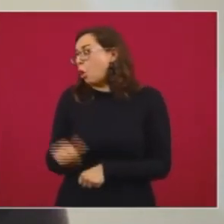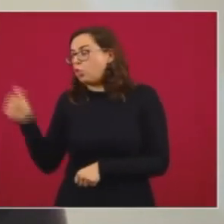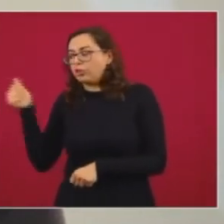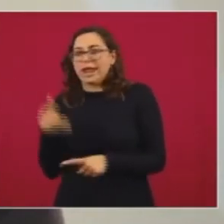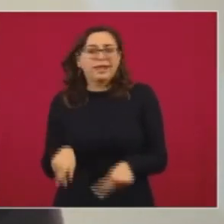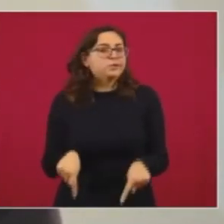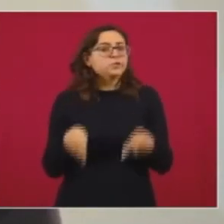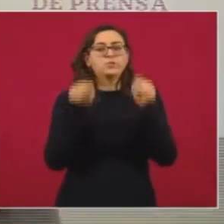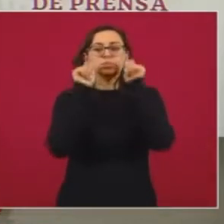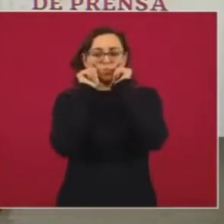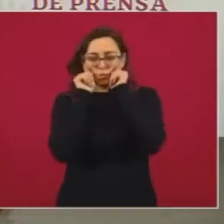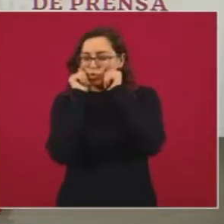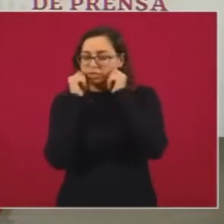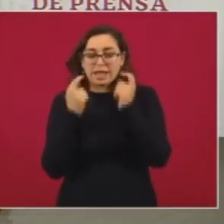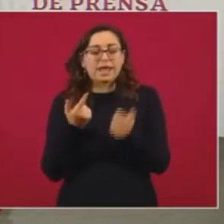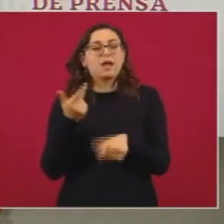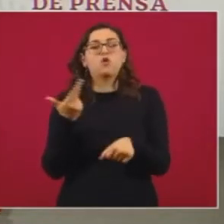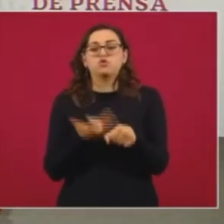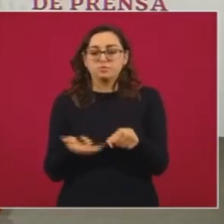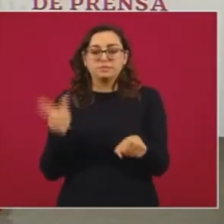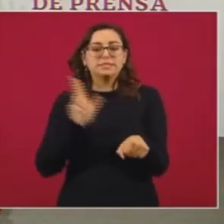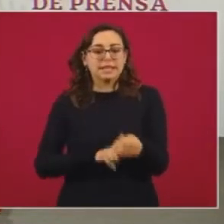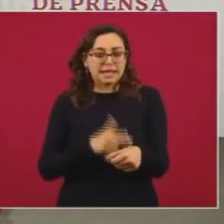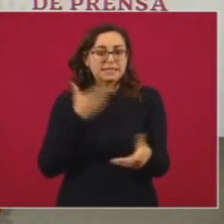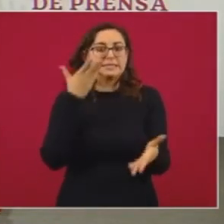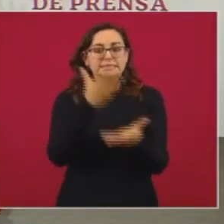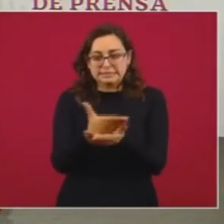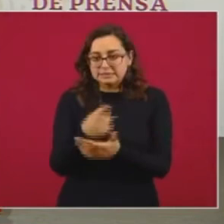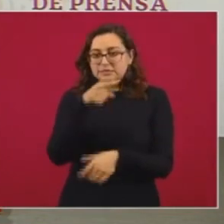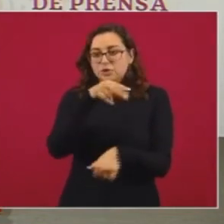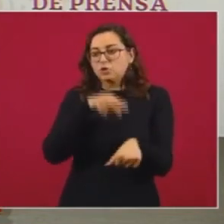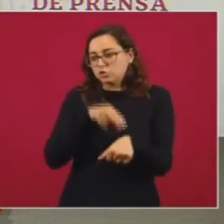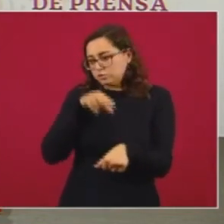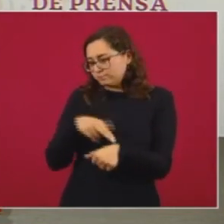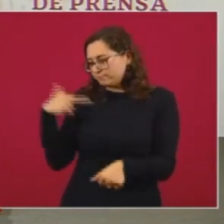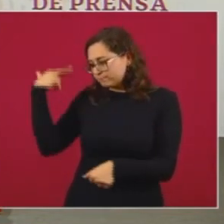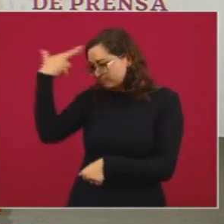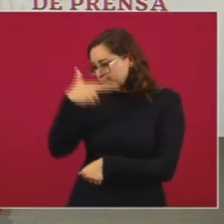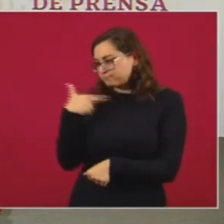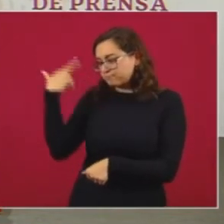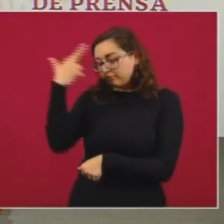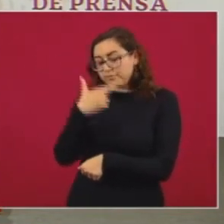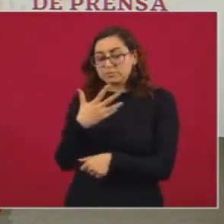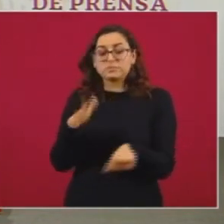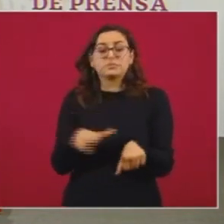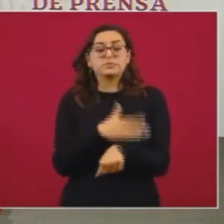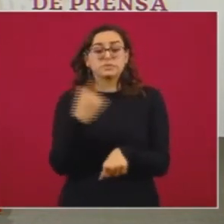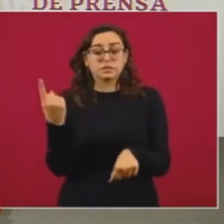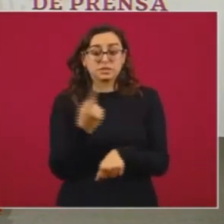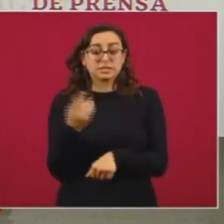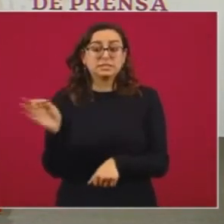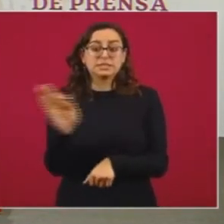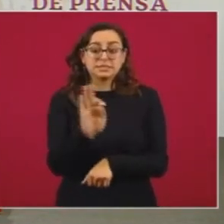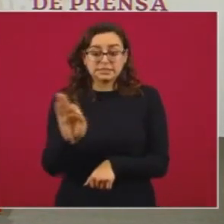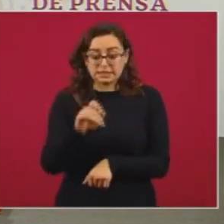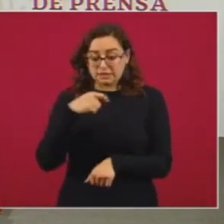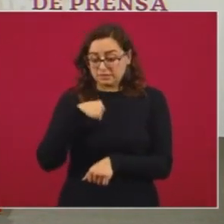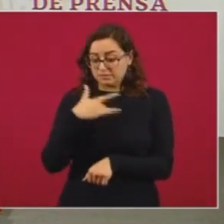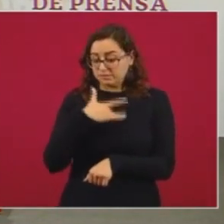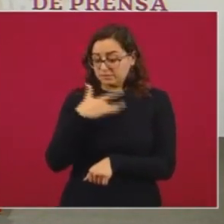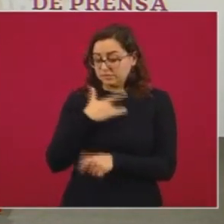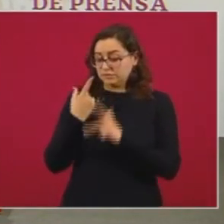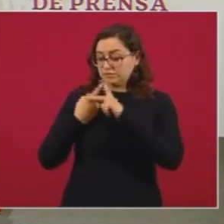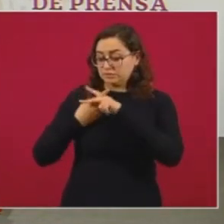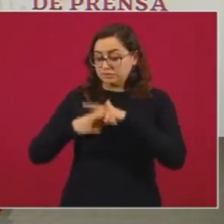la mejor terapéutica en relación a la respuesta que yo pueda estar teniendo. Porque si bien es cierto, puedo tener un inicio